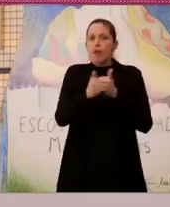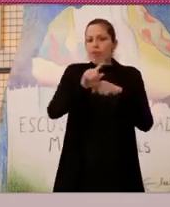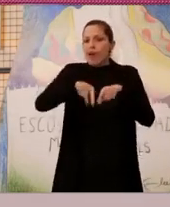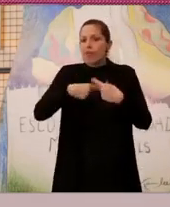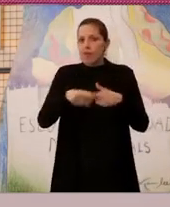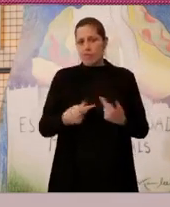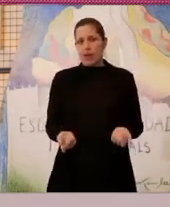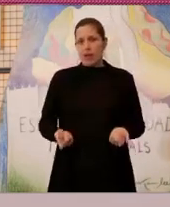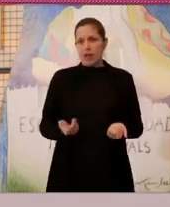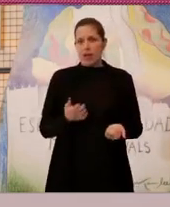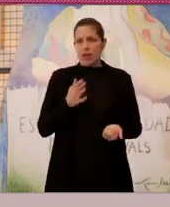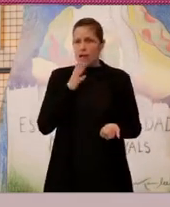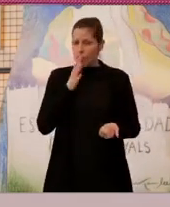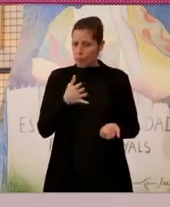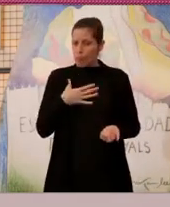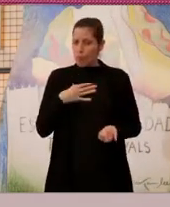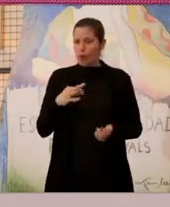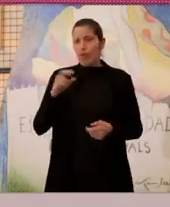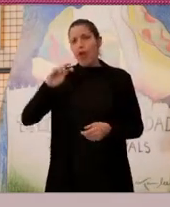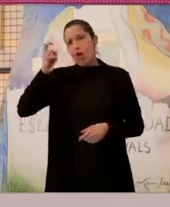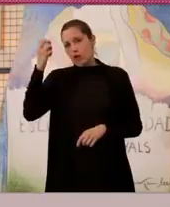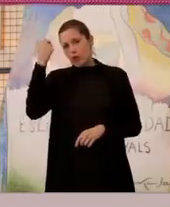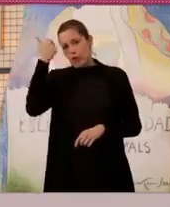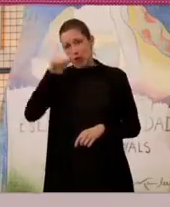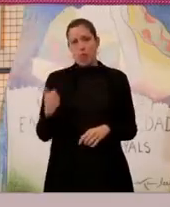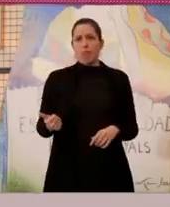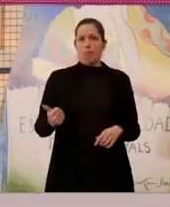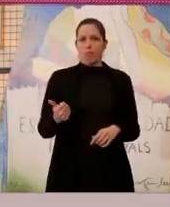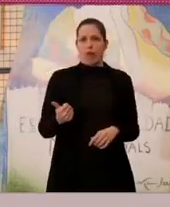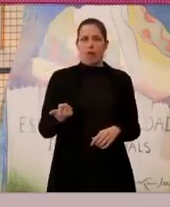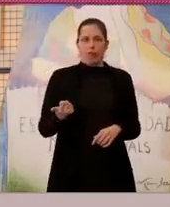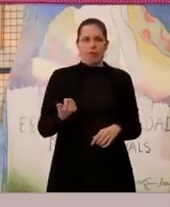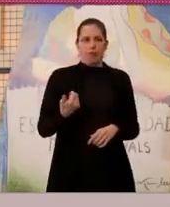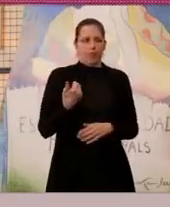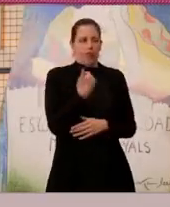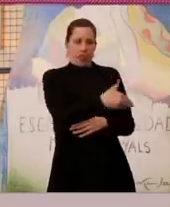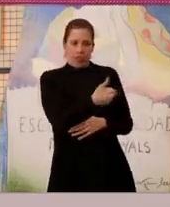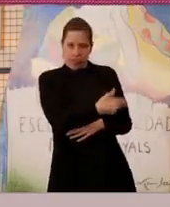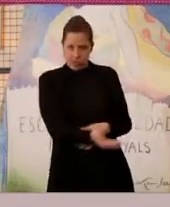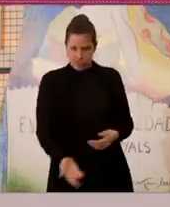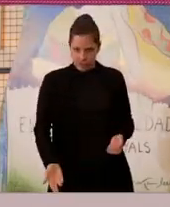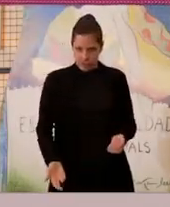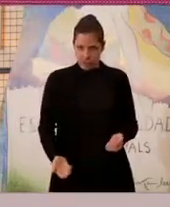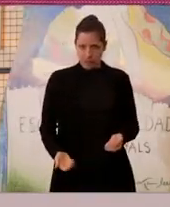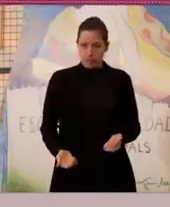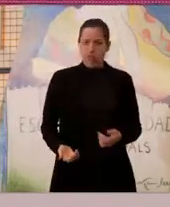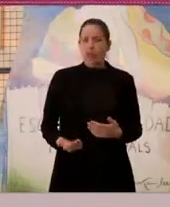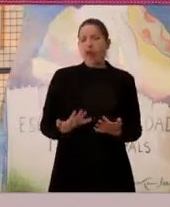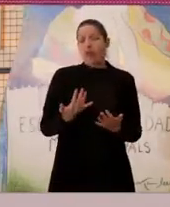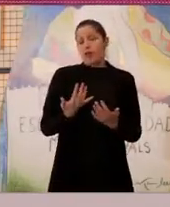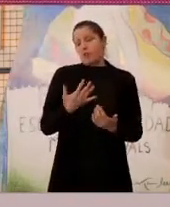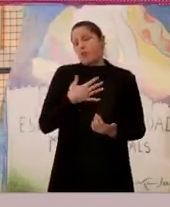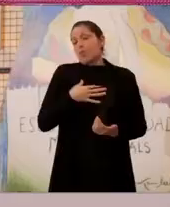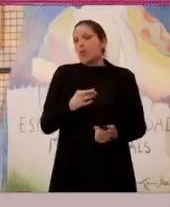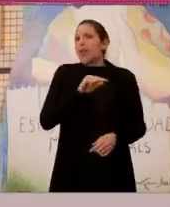despreciados por los propios hombres no Y entonces un fracaso en lo profesional es un fracaso en su vida